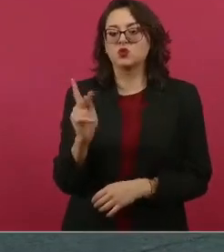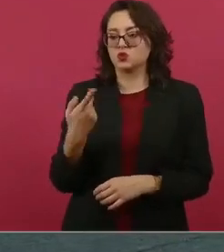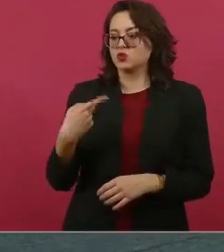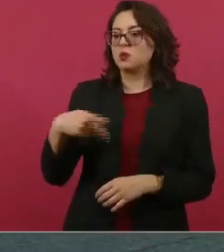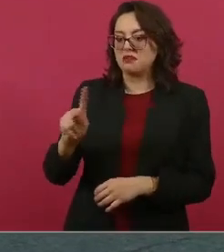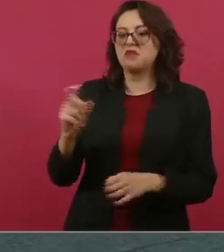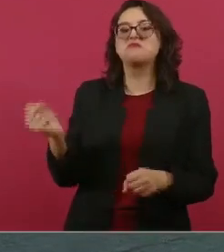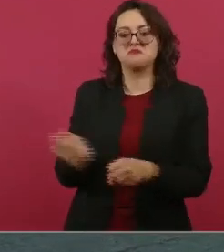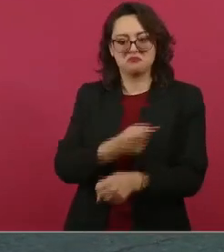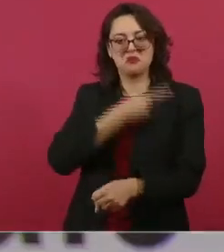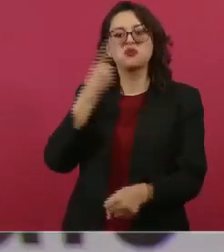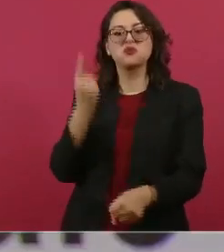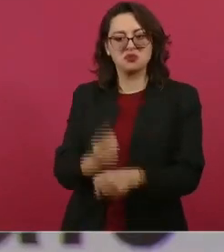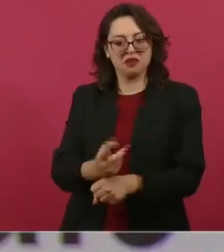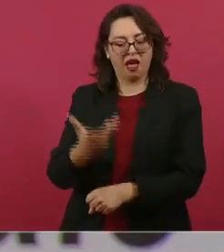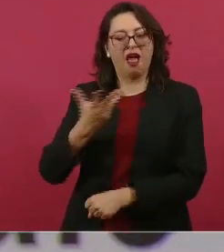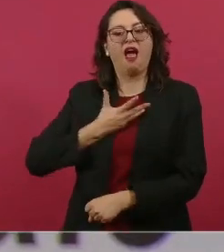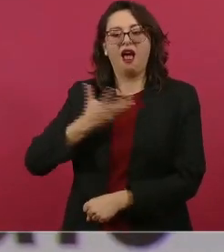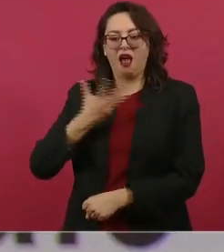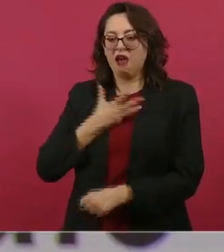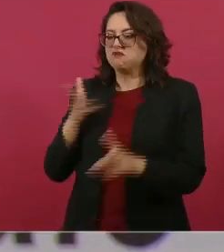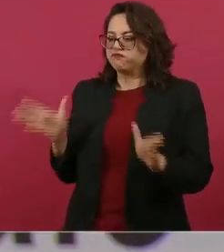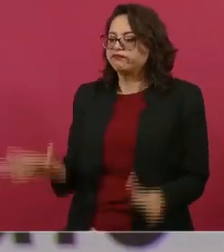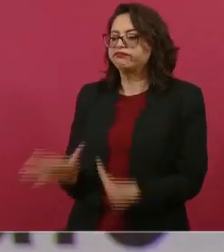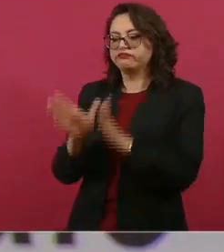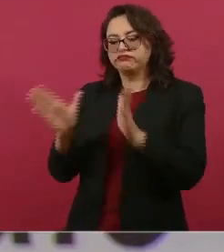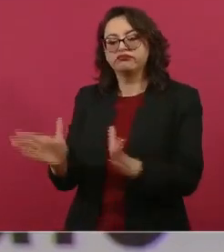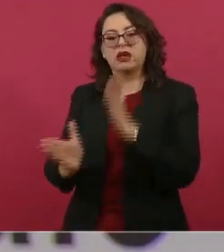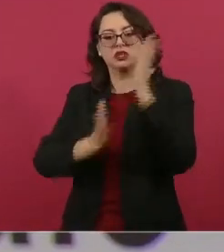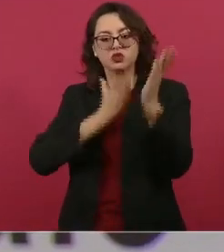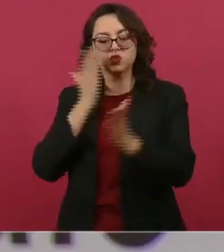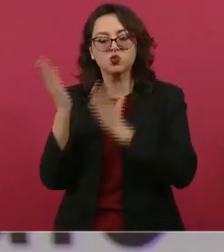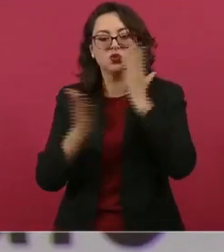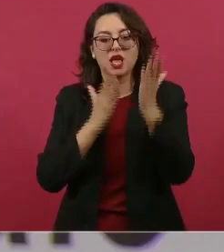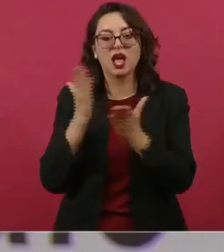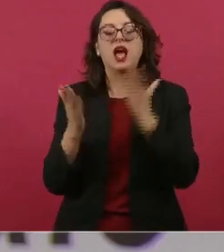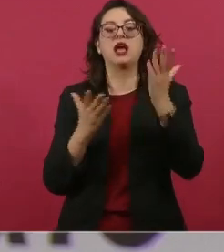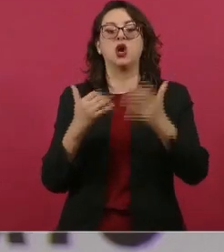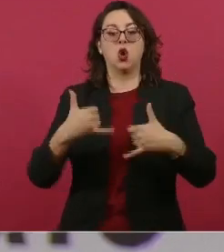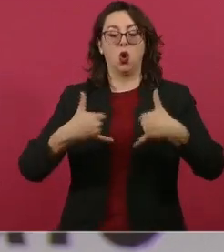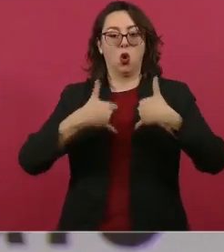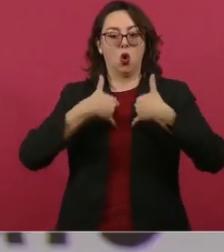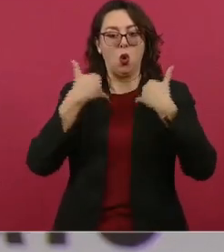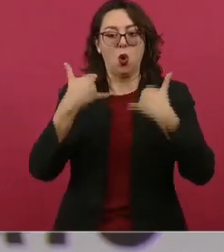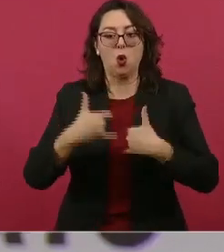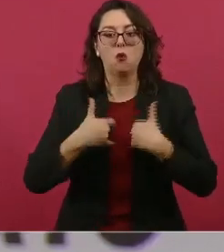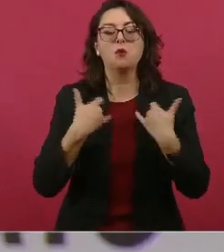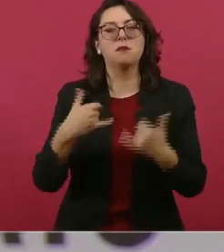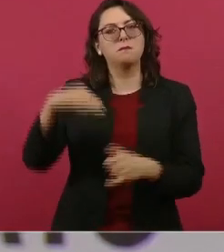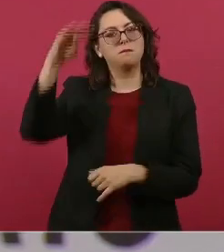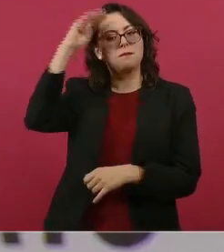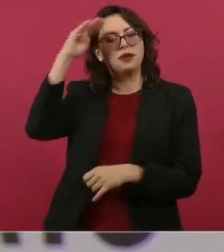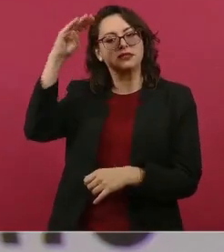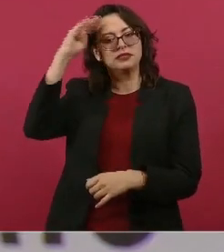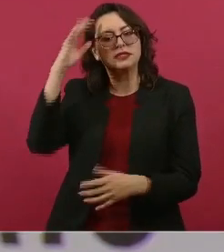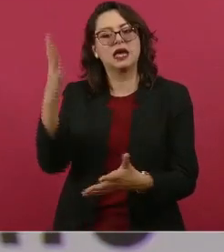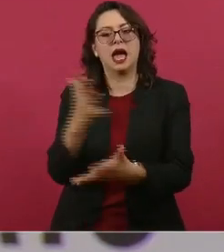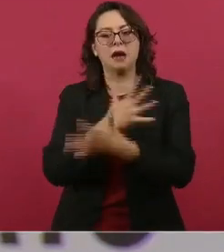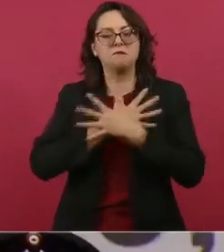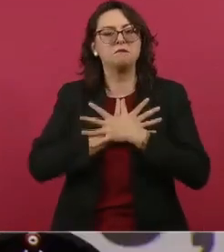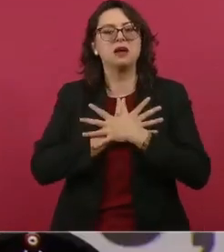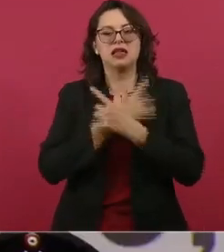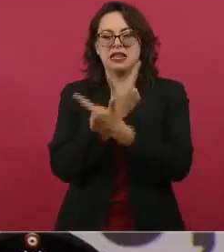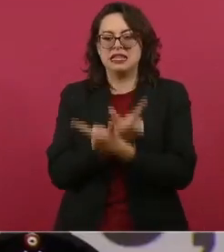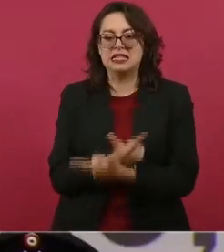escasas opciones para seguir en la escuela. El triunfo de jóvenes que pueden creer, pensar, amar con